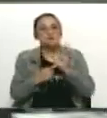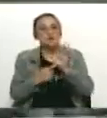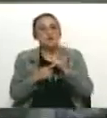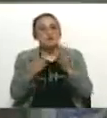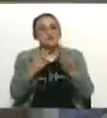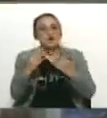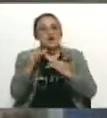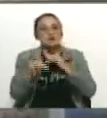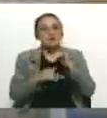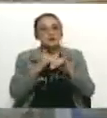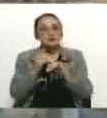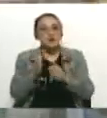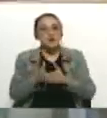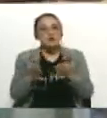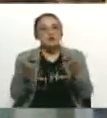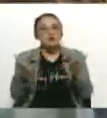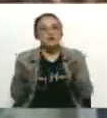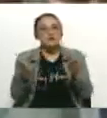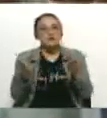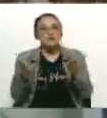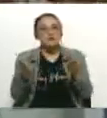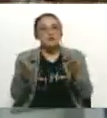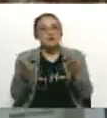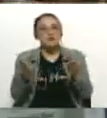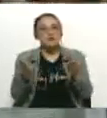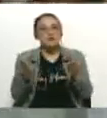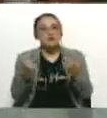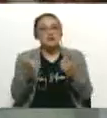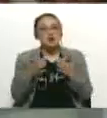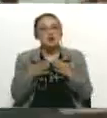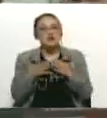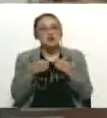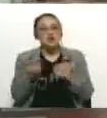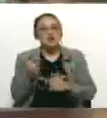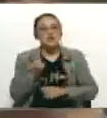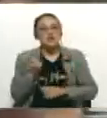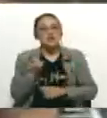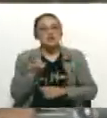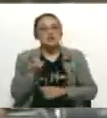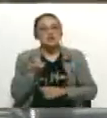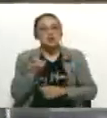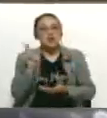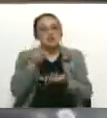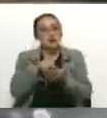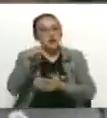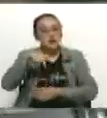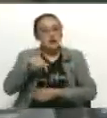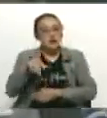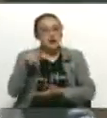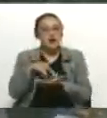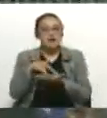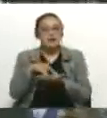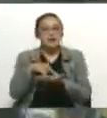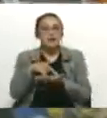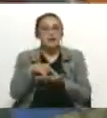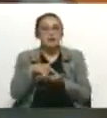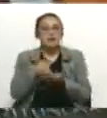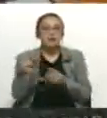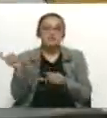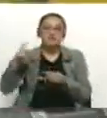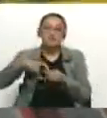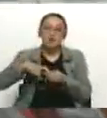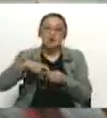Feria Internacional del Libro, todo lo que los venezolanos que vengan a Carabobo y que se